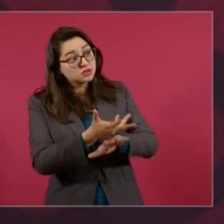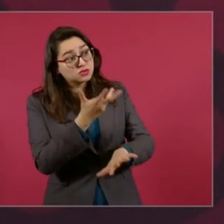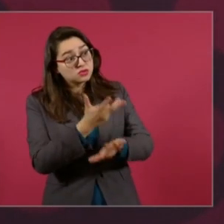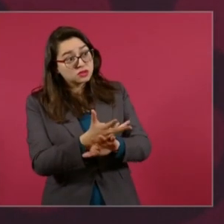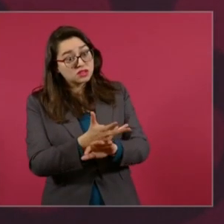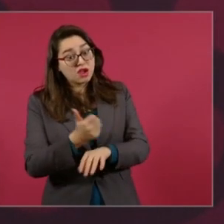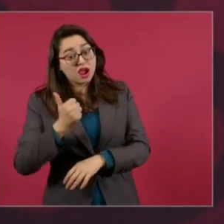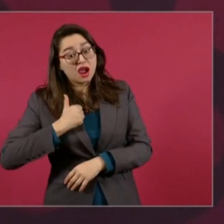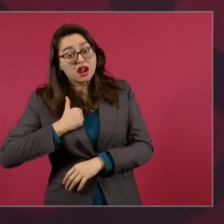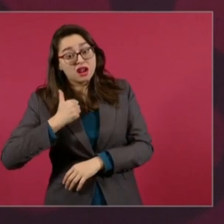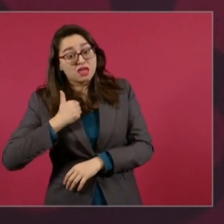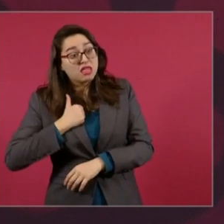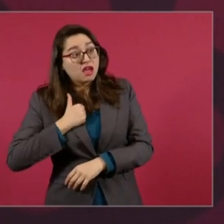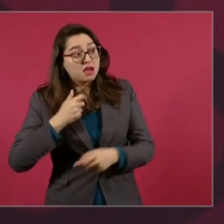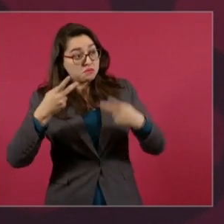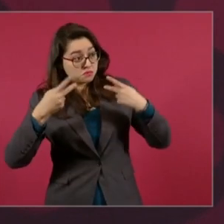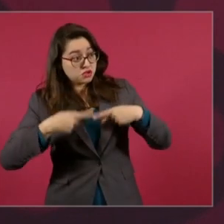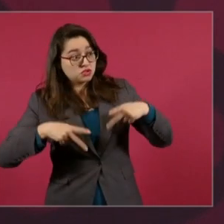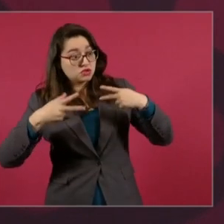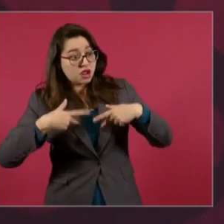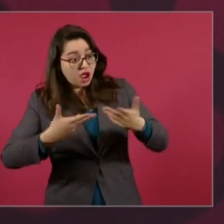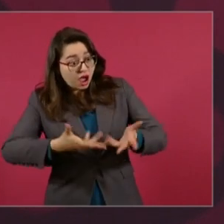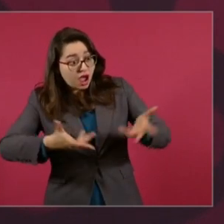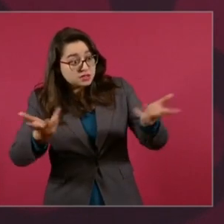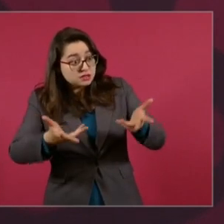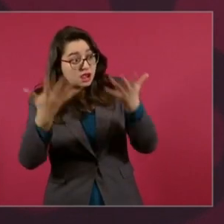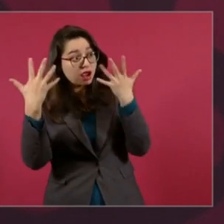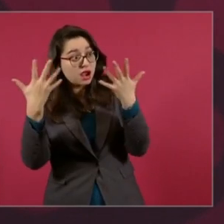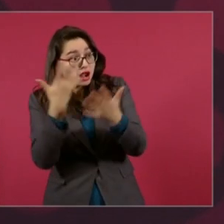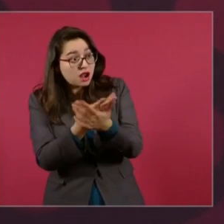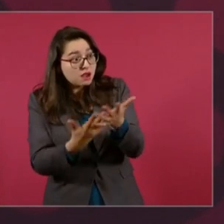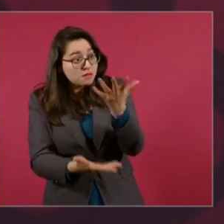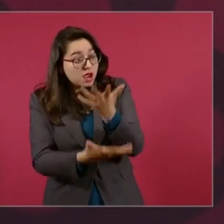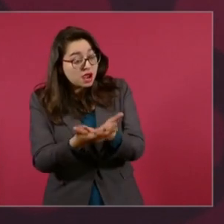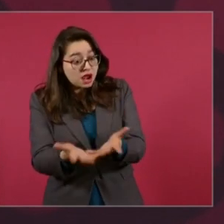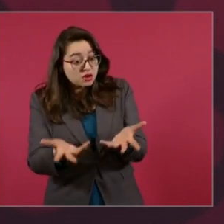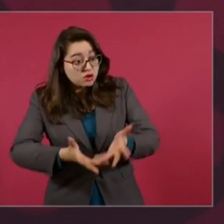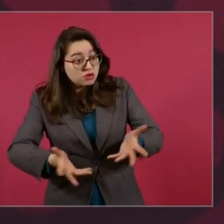es de las poblaciones del continente americano de más edad.